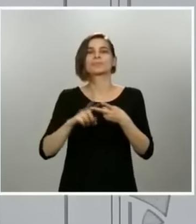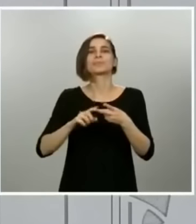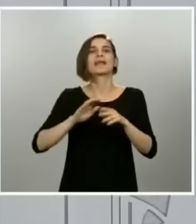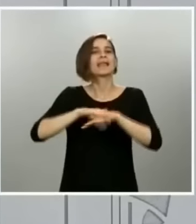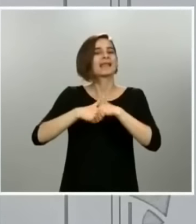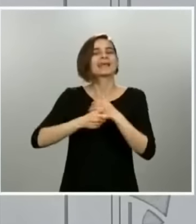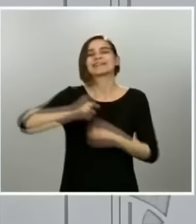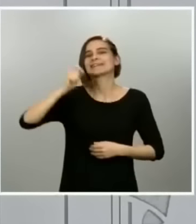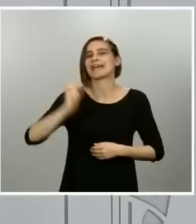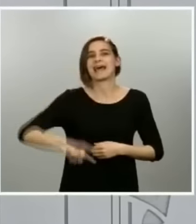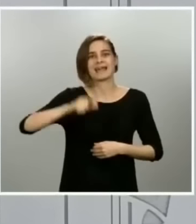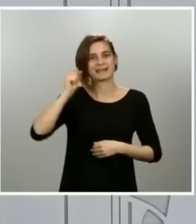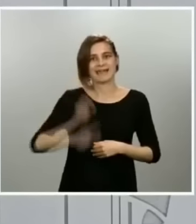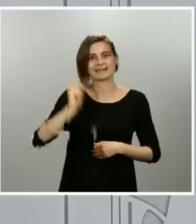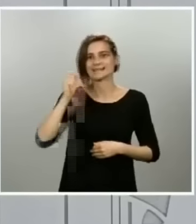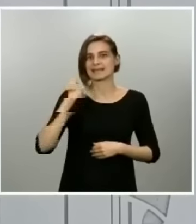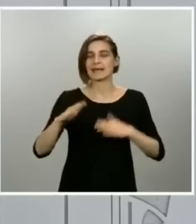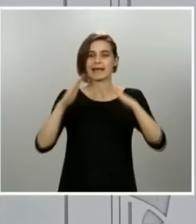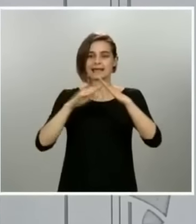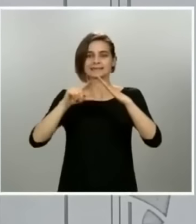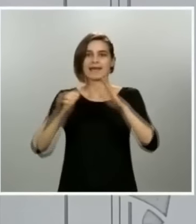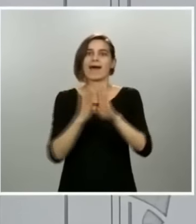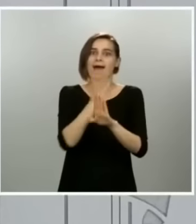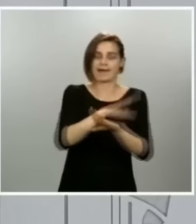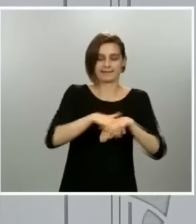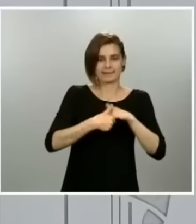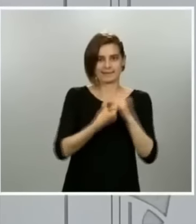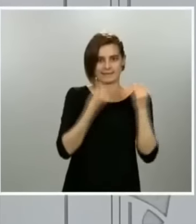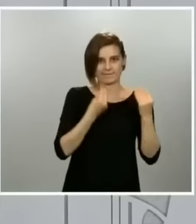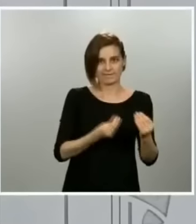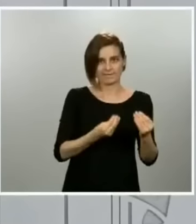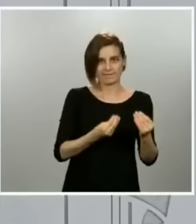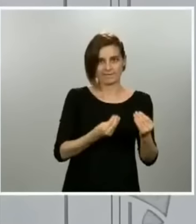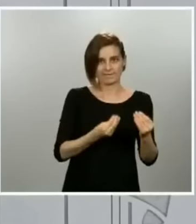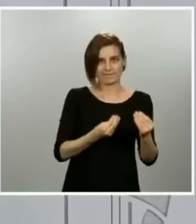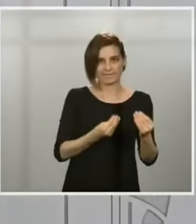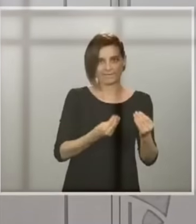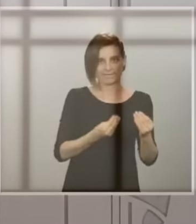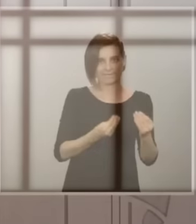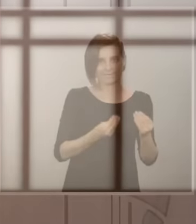al llegar a casa, y la higiene muy importante de todos los espacios públicos y privados.